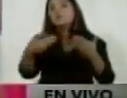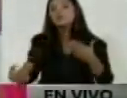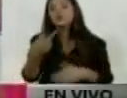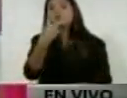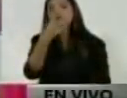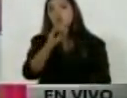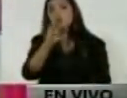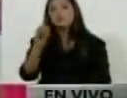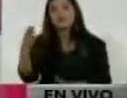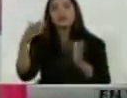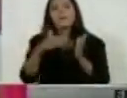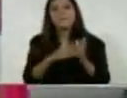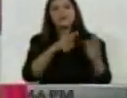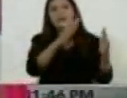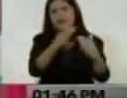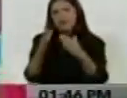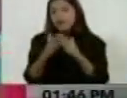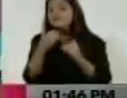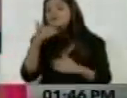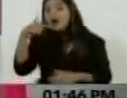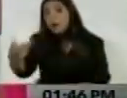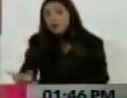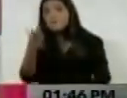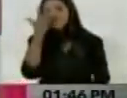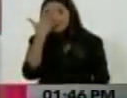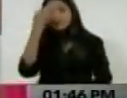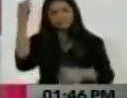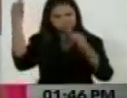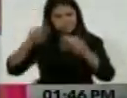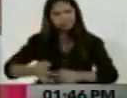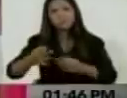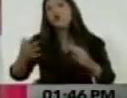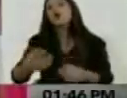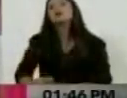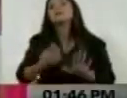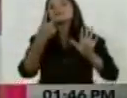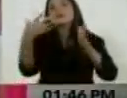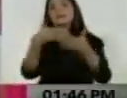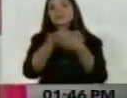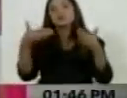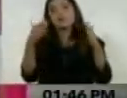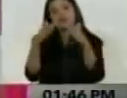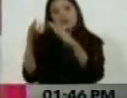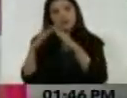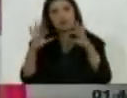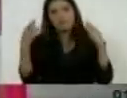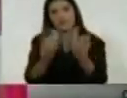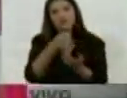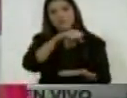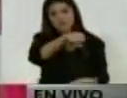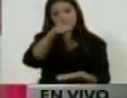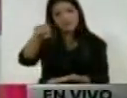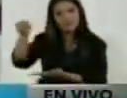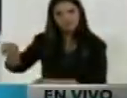4.200.000 hogares y ahora en el mes de febrero vamos a llegar a la meta de los 6 millones de hogares.